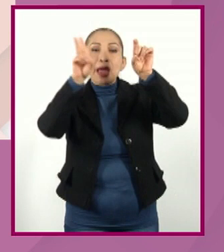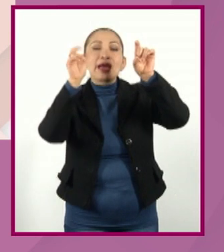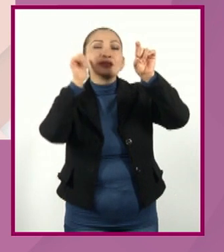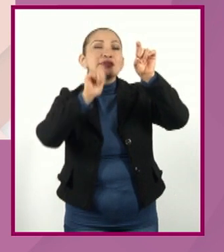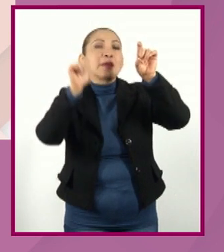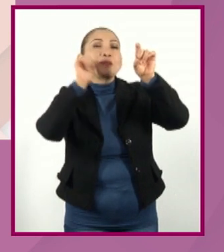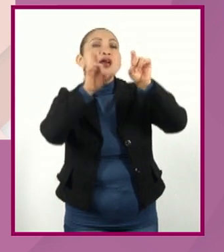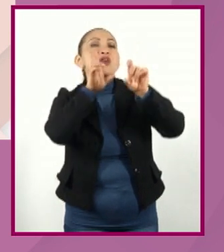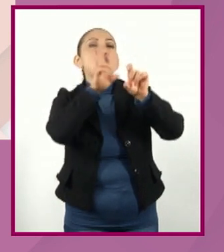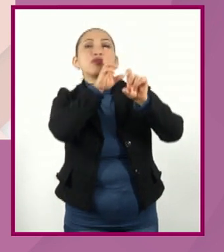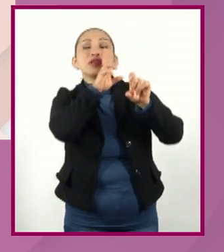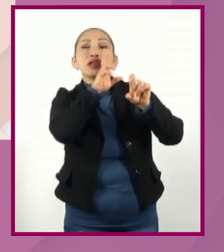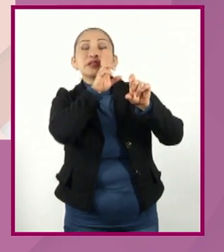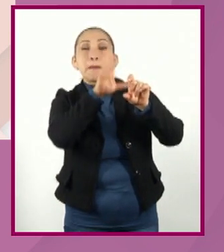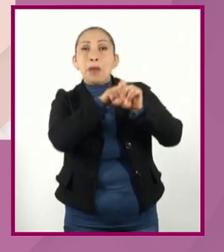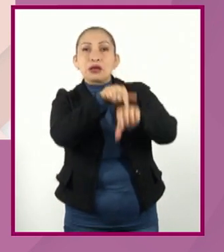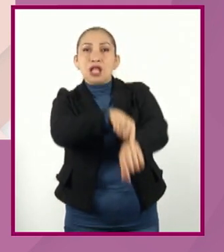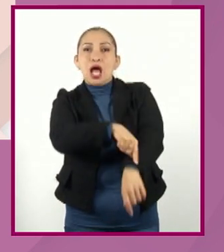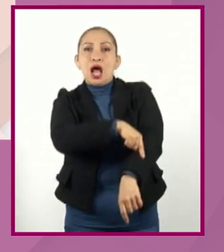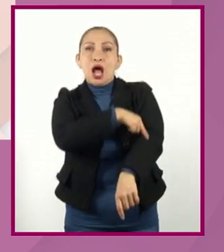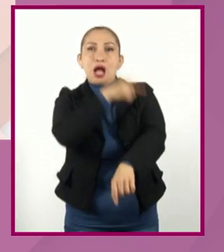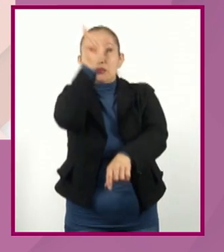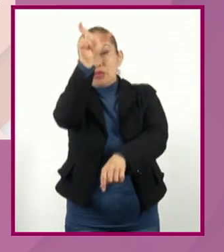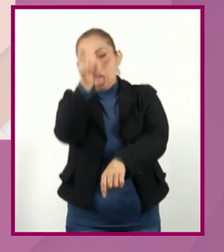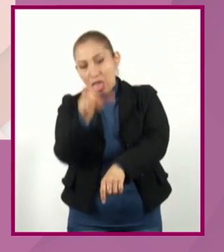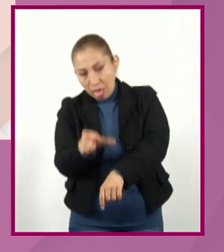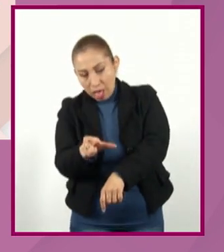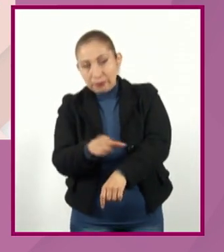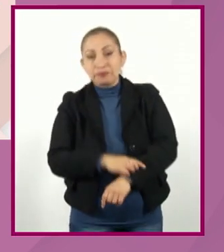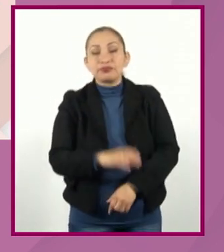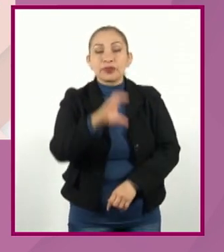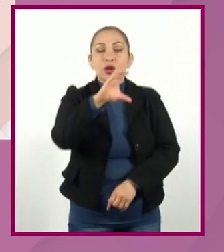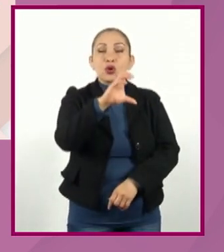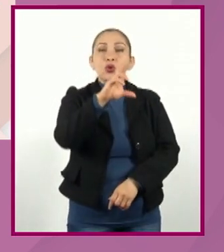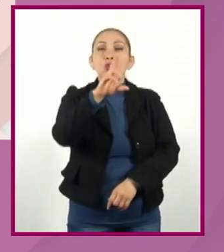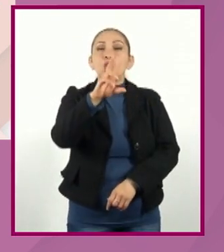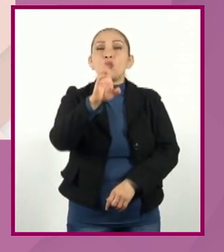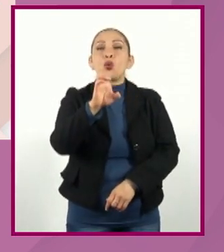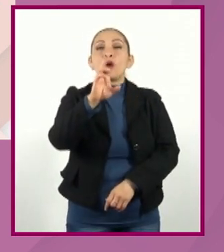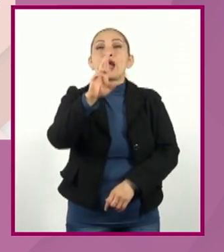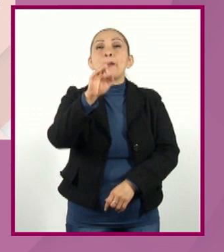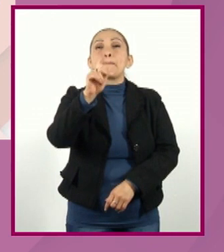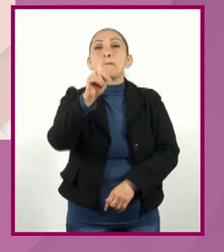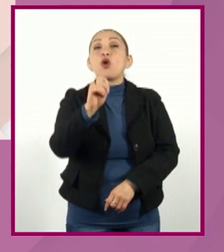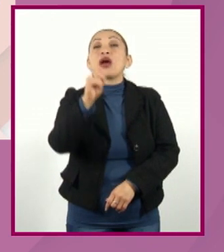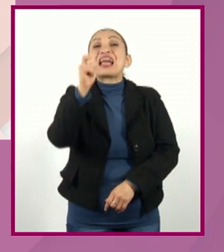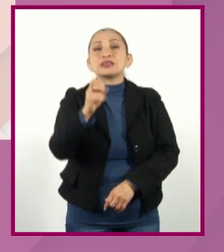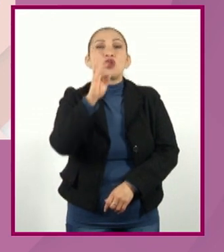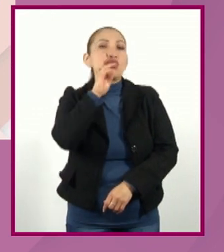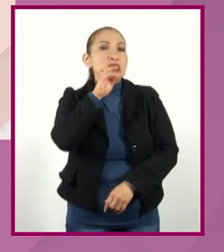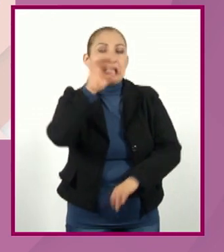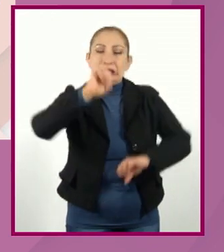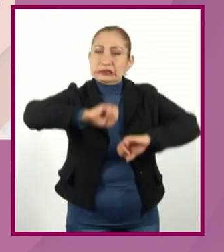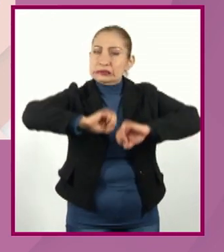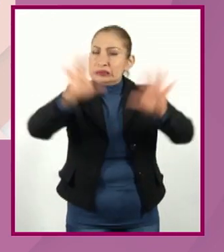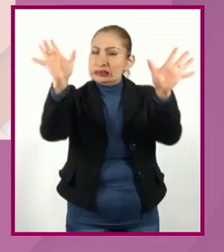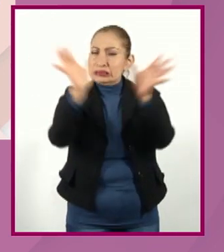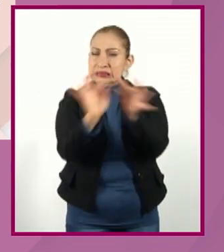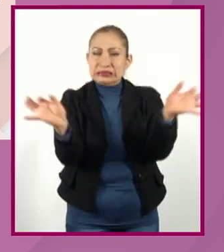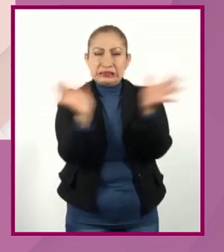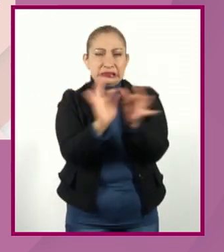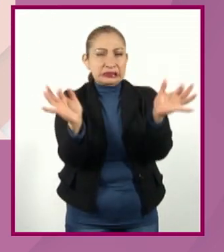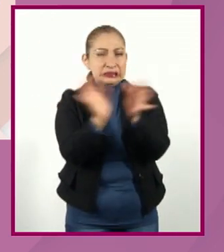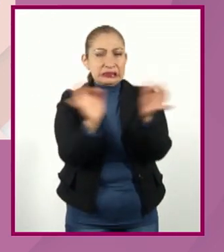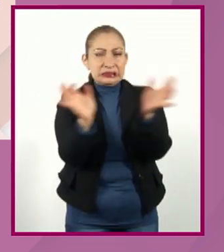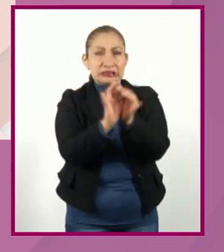comúnmente en las noticias más amplias. El cuerpo es el desarrollo de la noticia que se menciona en los